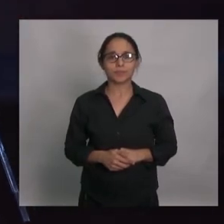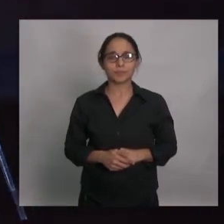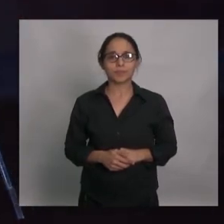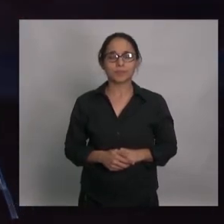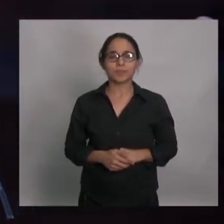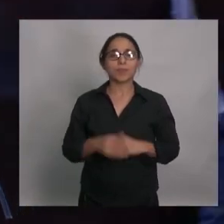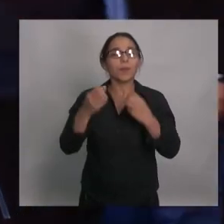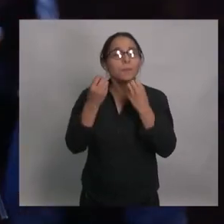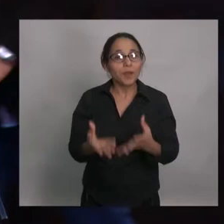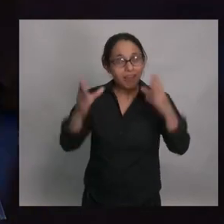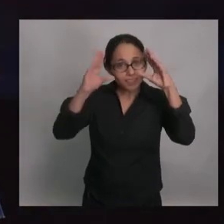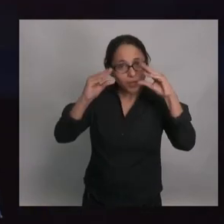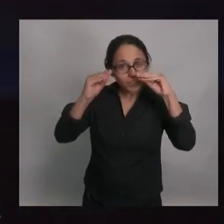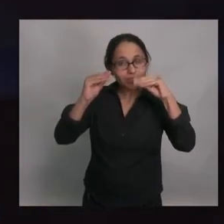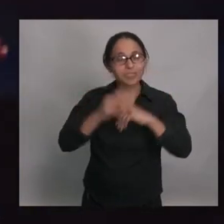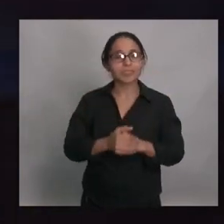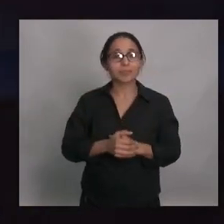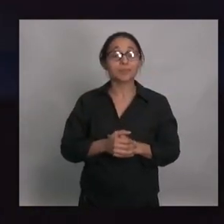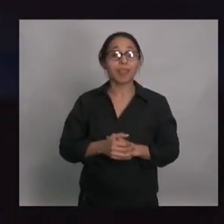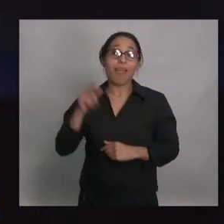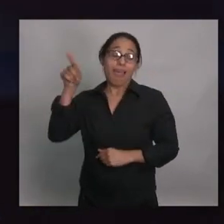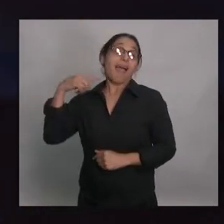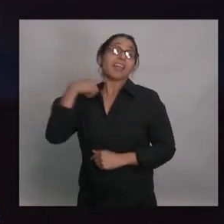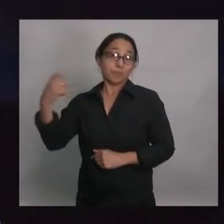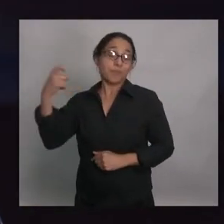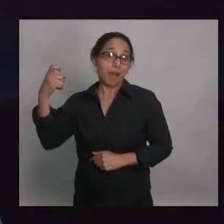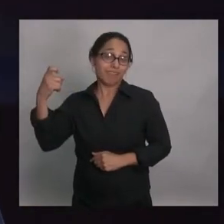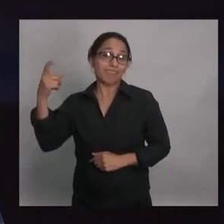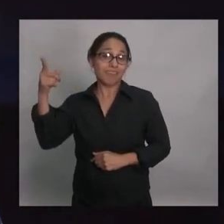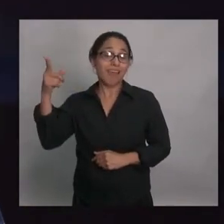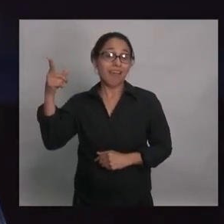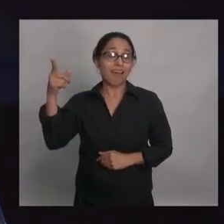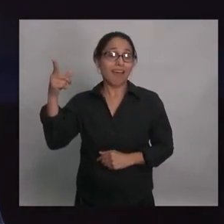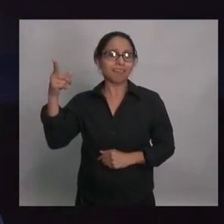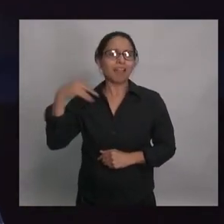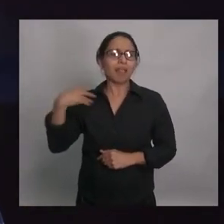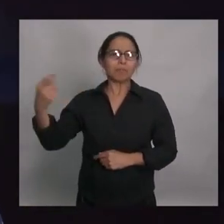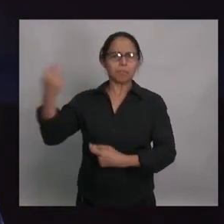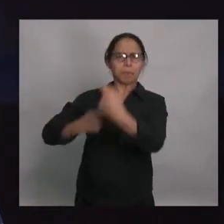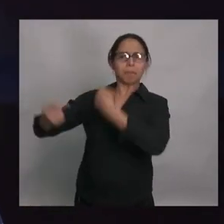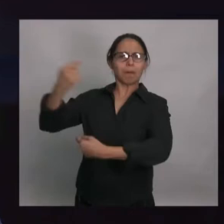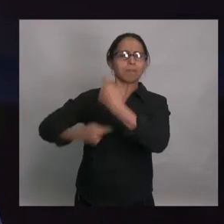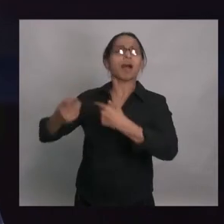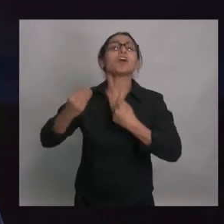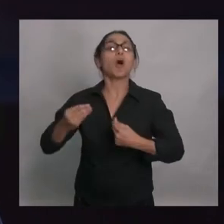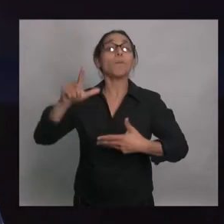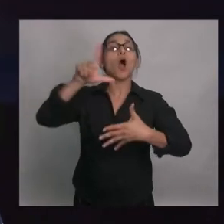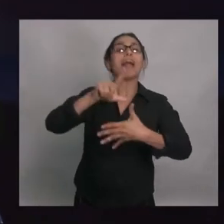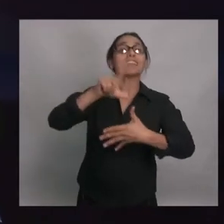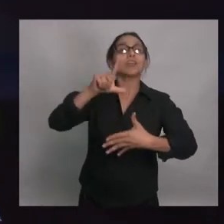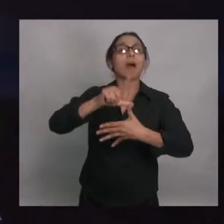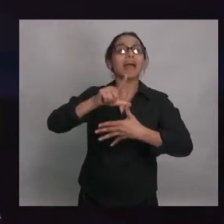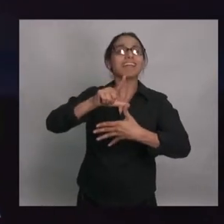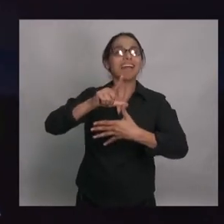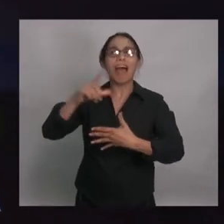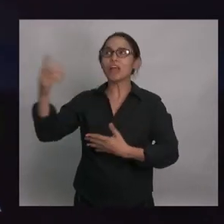buenas noches en españa' nos atacan llamándonos latinoamericanos y no saben